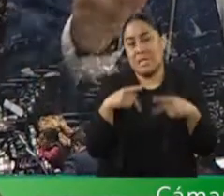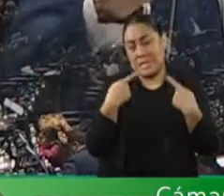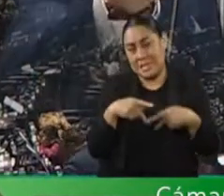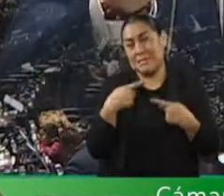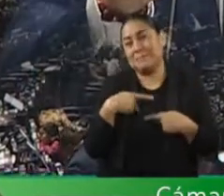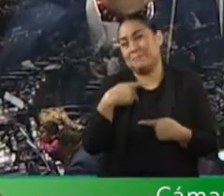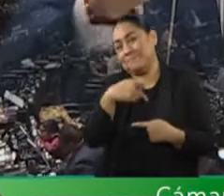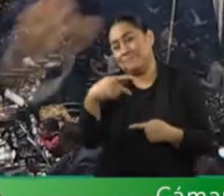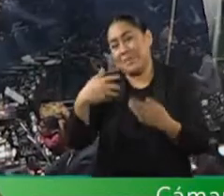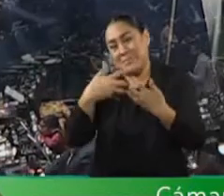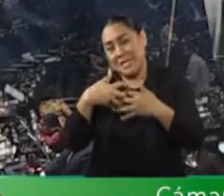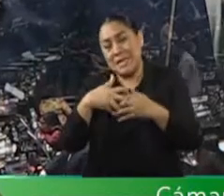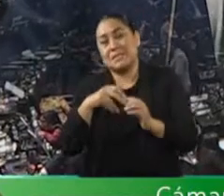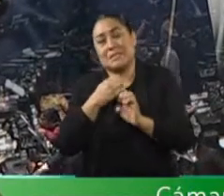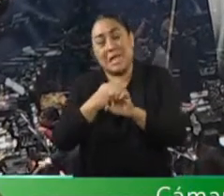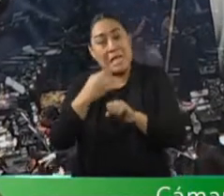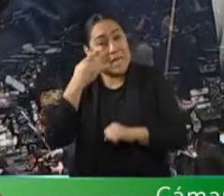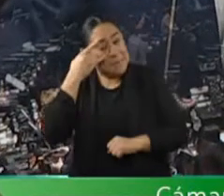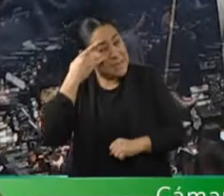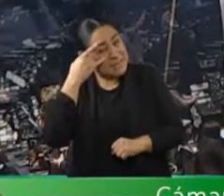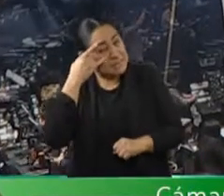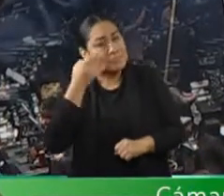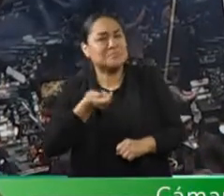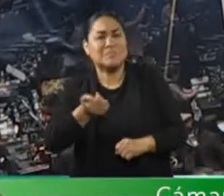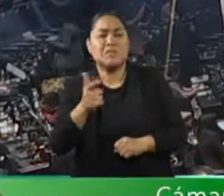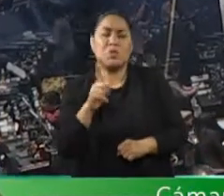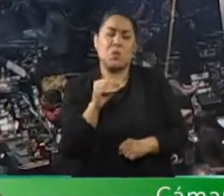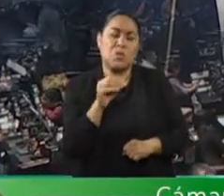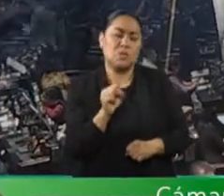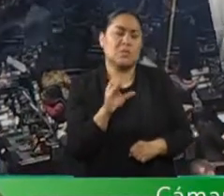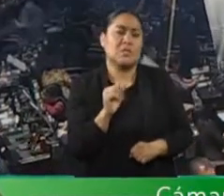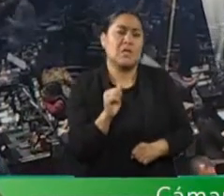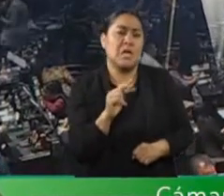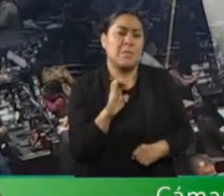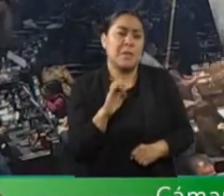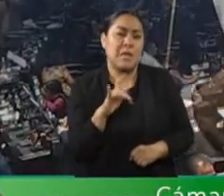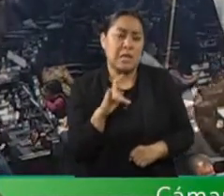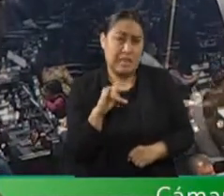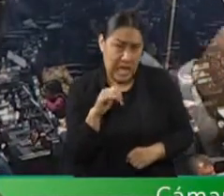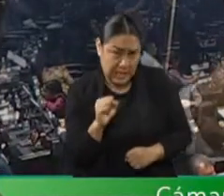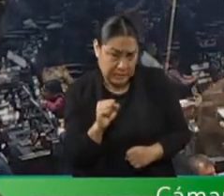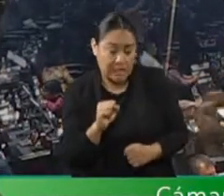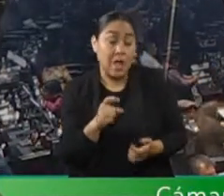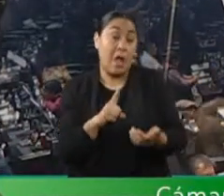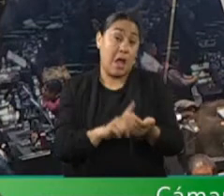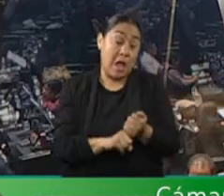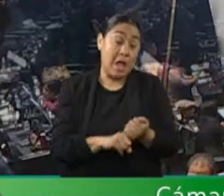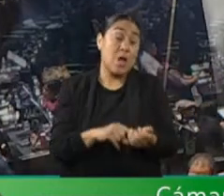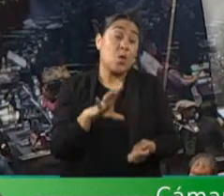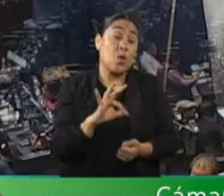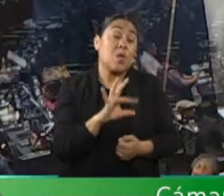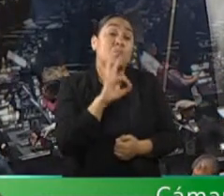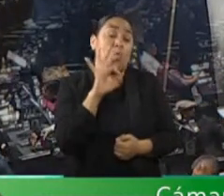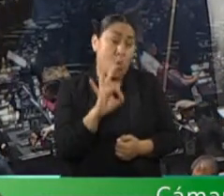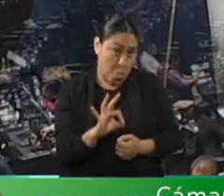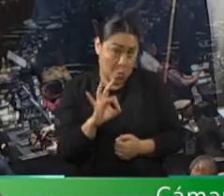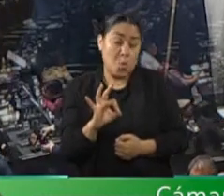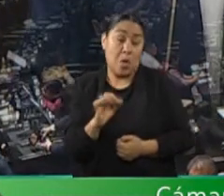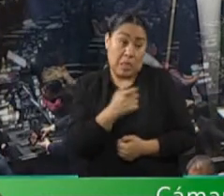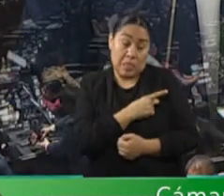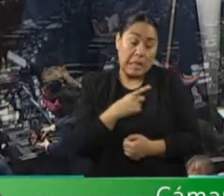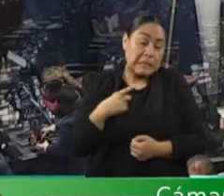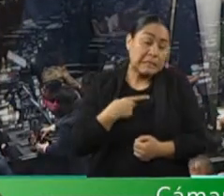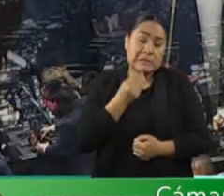Campeche específicamente con los Carmelitas del cual solamente el 40% se ha cubierto de esa